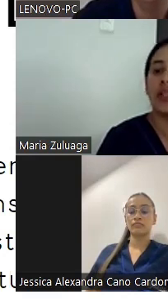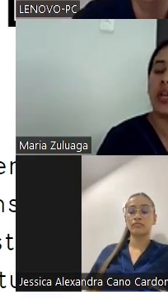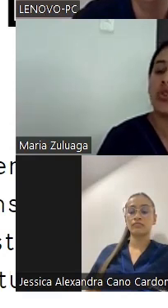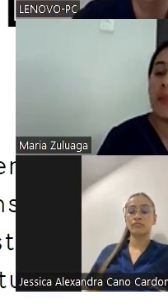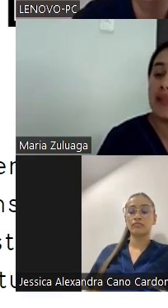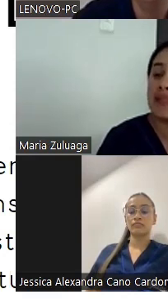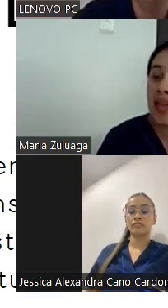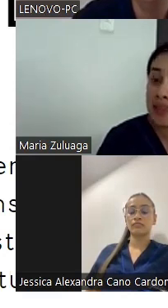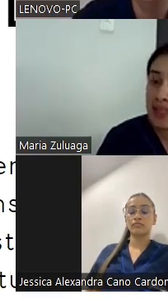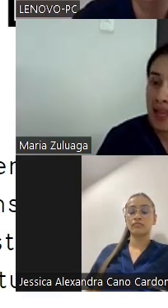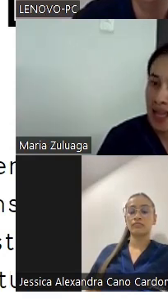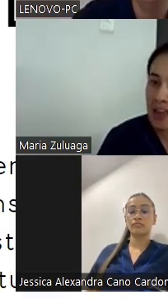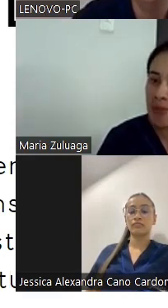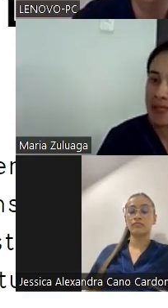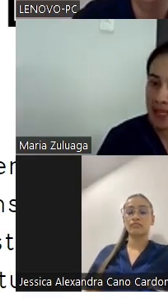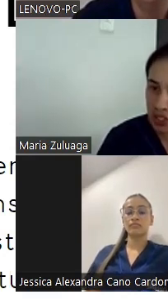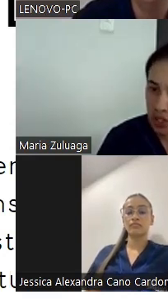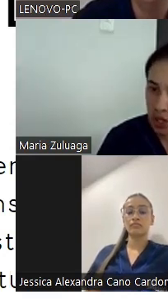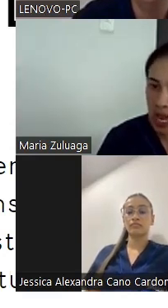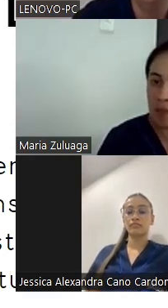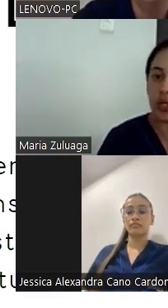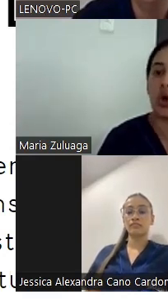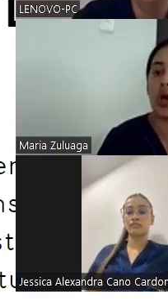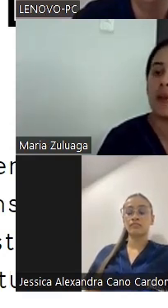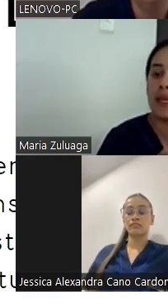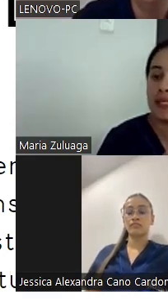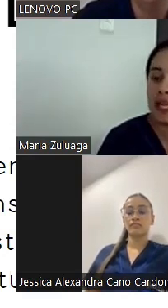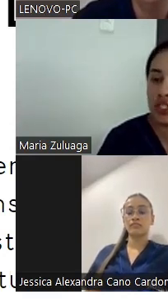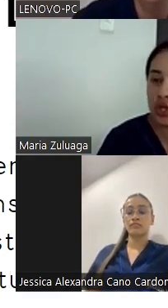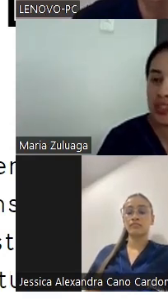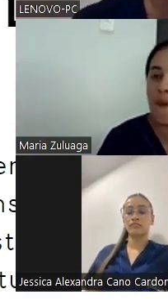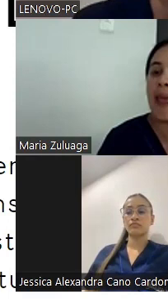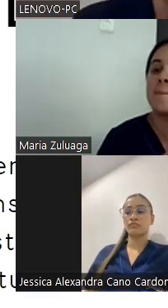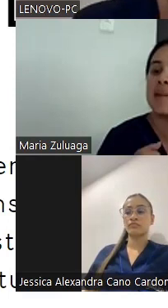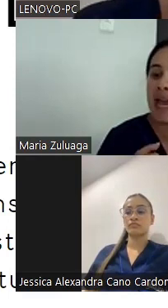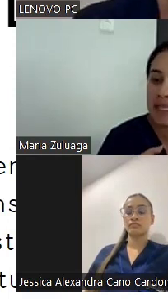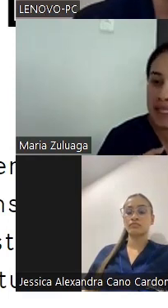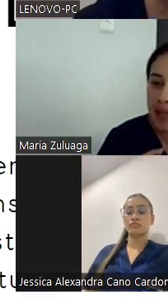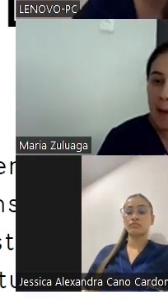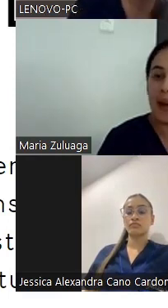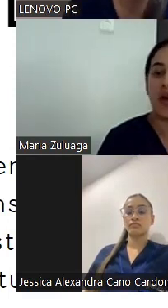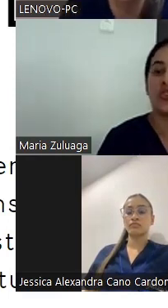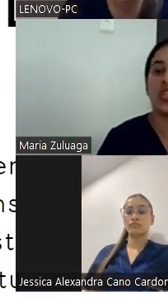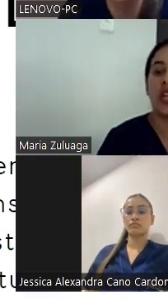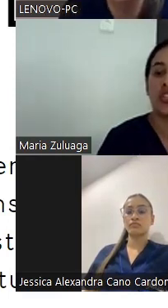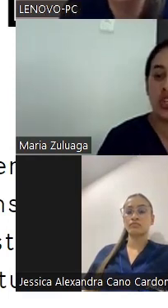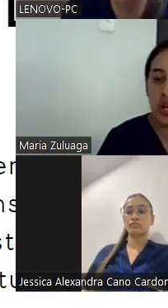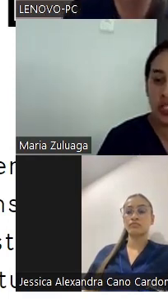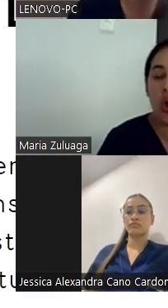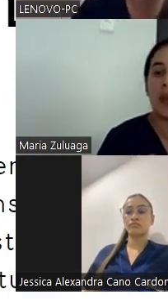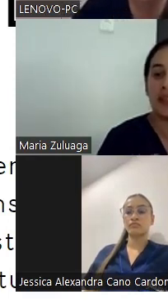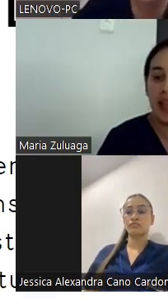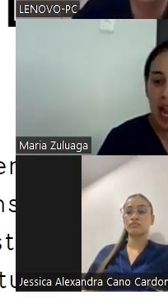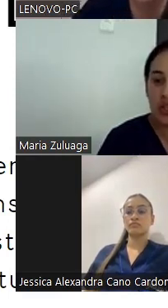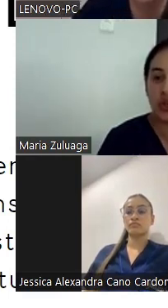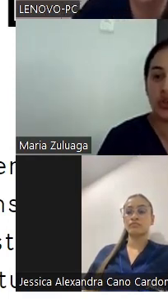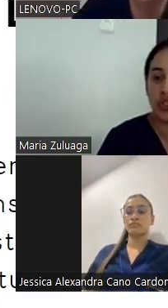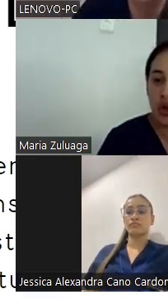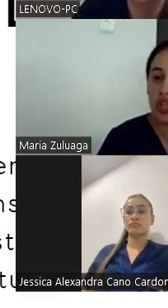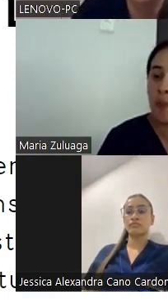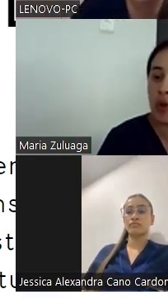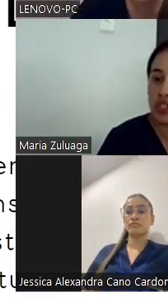En cuanto a los comités de ética de la investigación, el protocolo de la investigación debe enviarse para consideraciones,